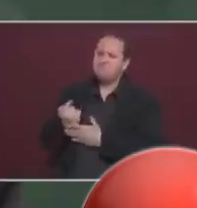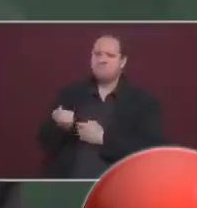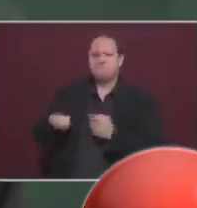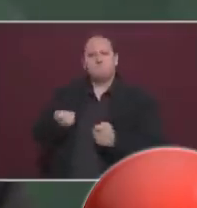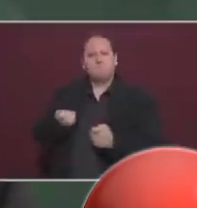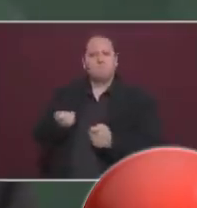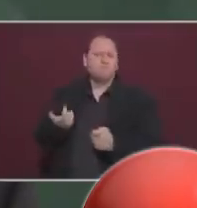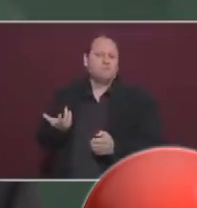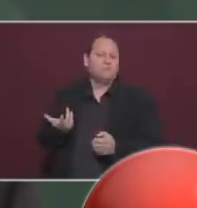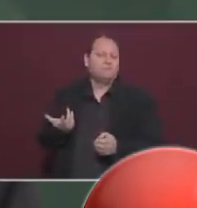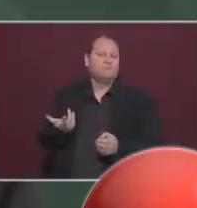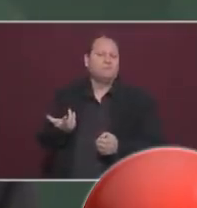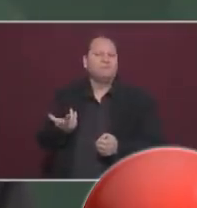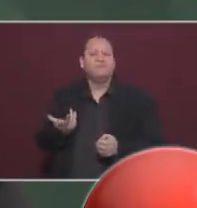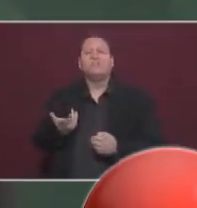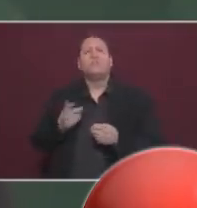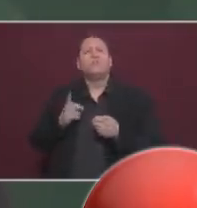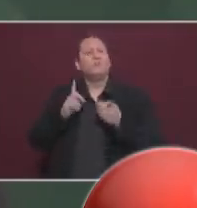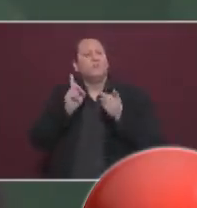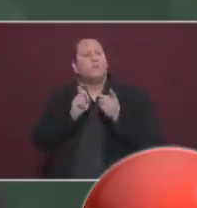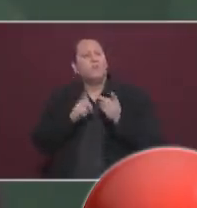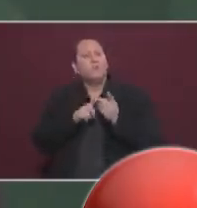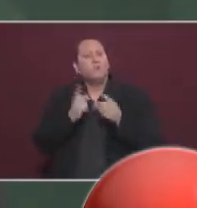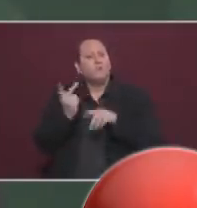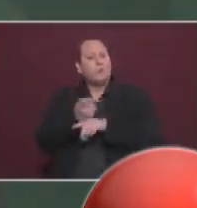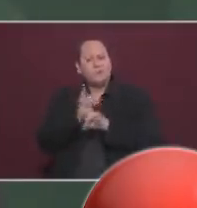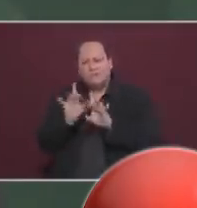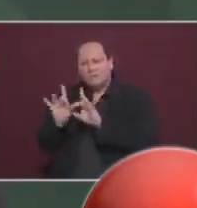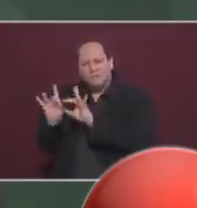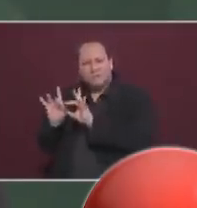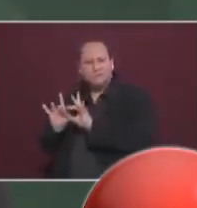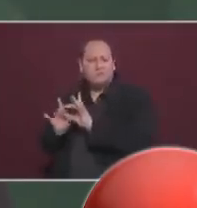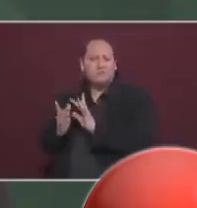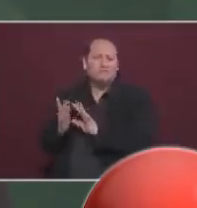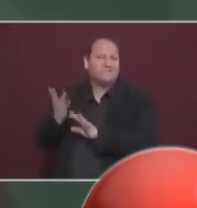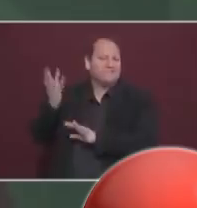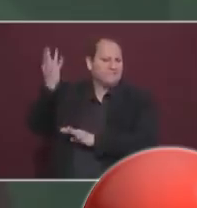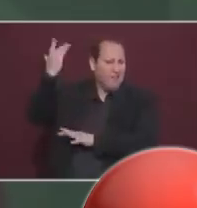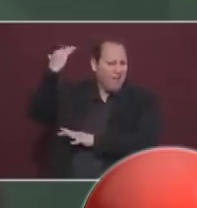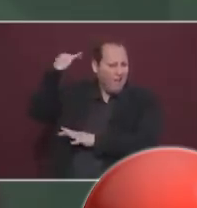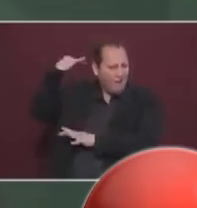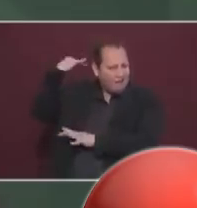que se llevaron a cabo y que son